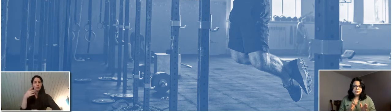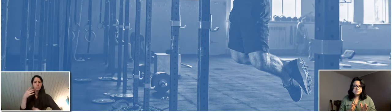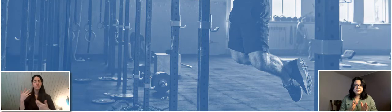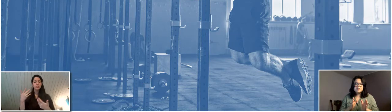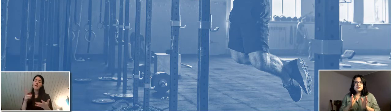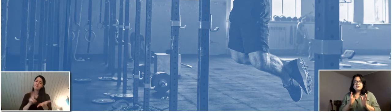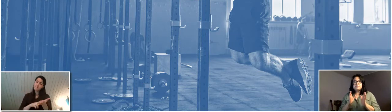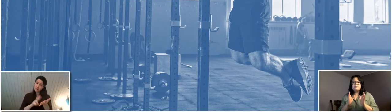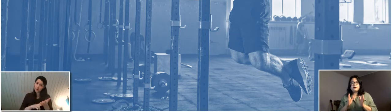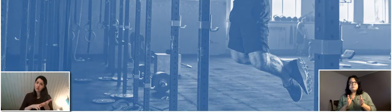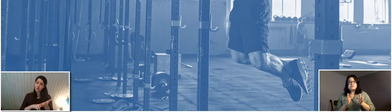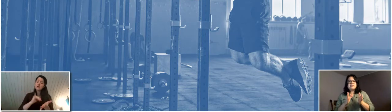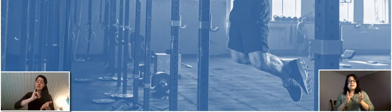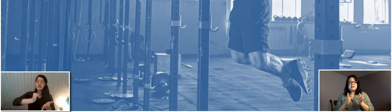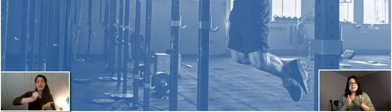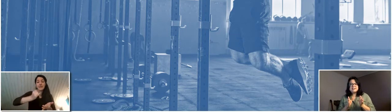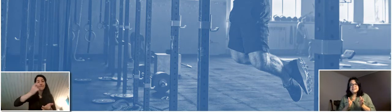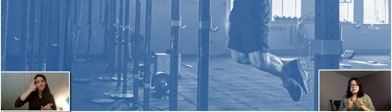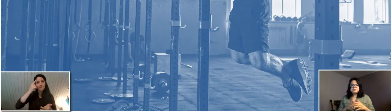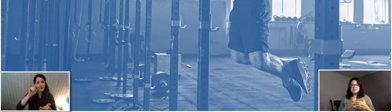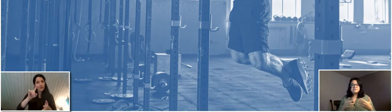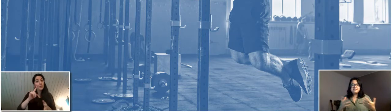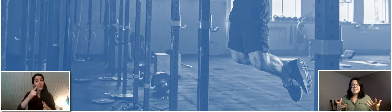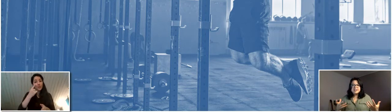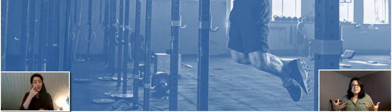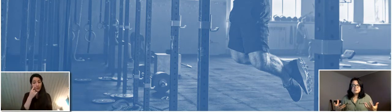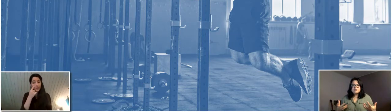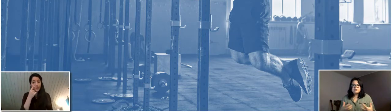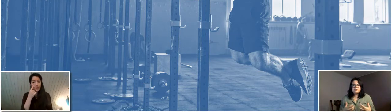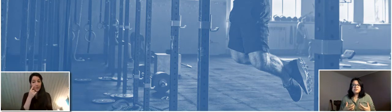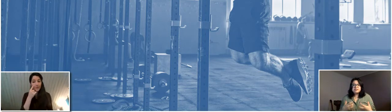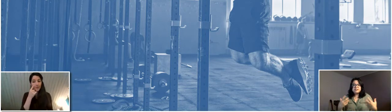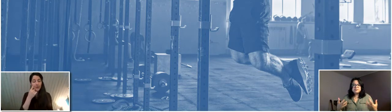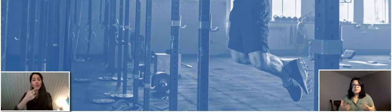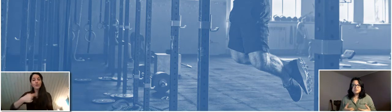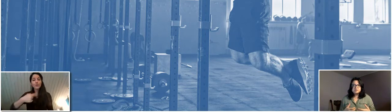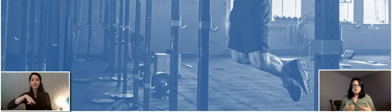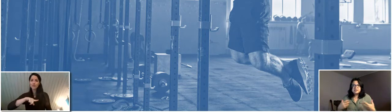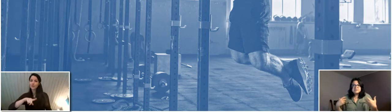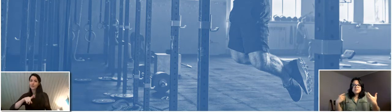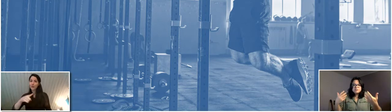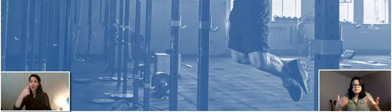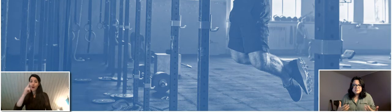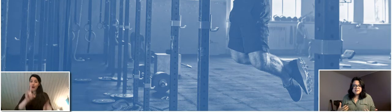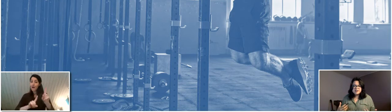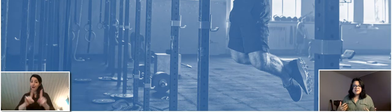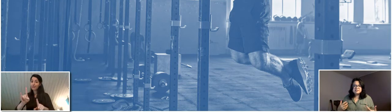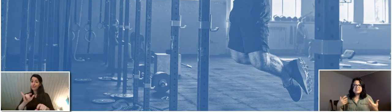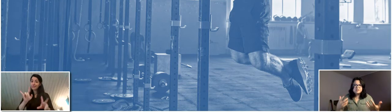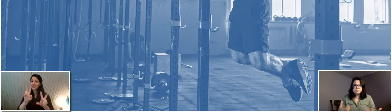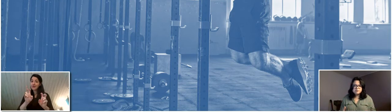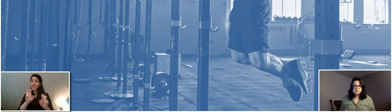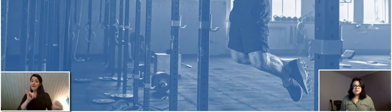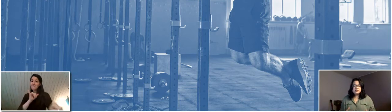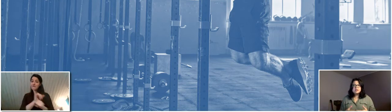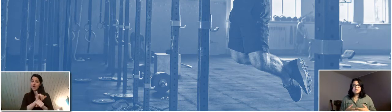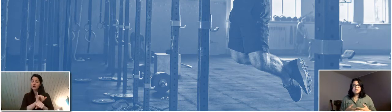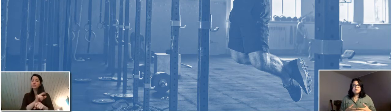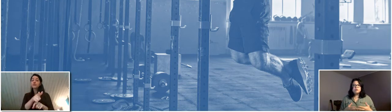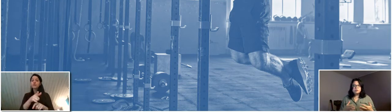punto. Vamos a desmitificar esa cuestión de que la testosterona hace que los hombres sean agresivos